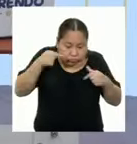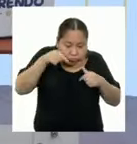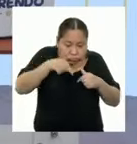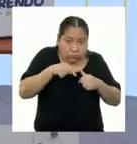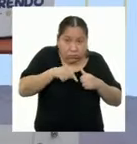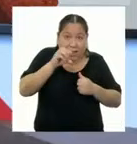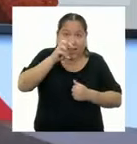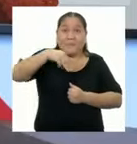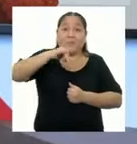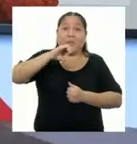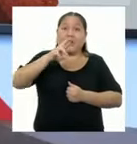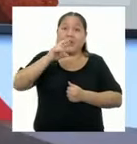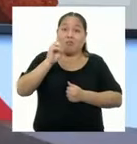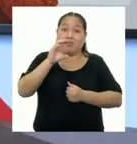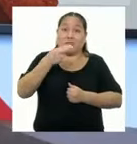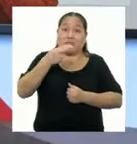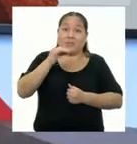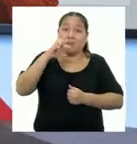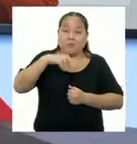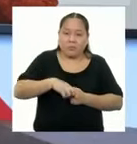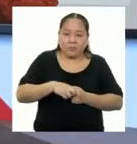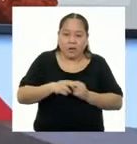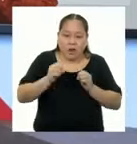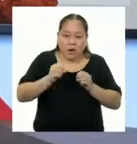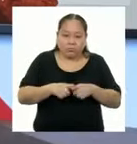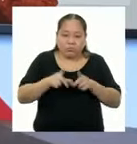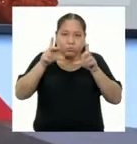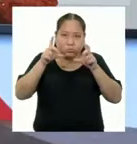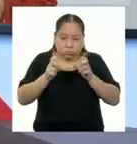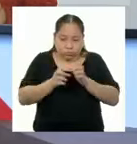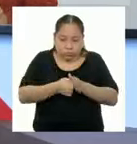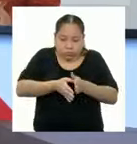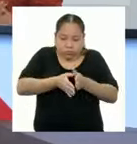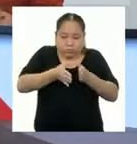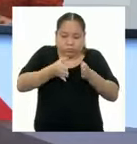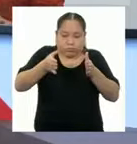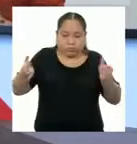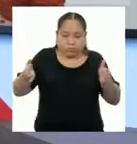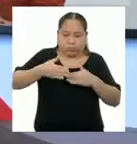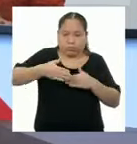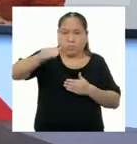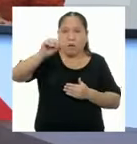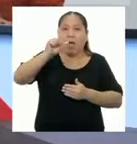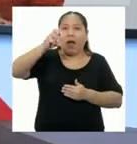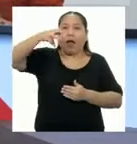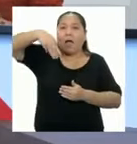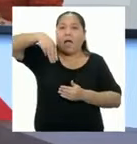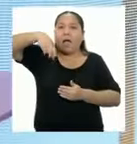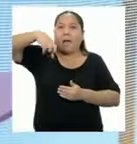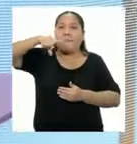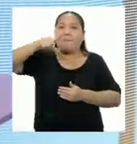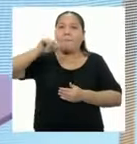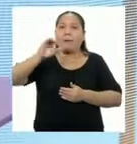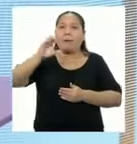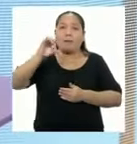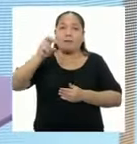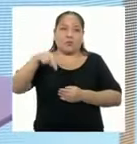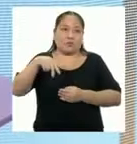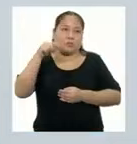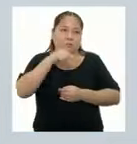el microchip, le sacó una ampliación a una imagen que ya tenía, que es